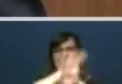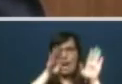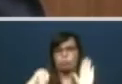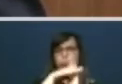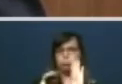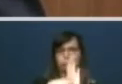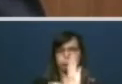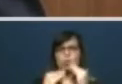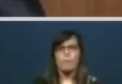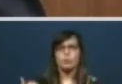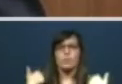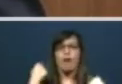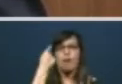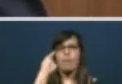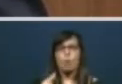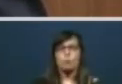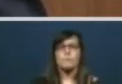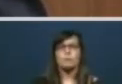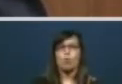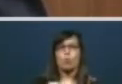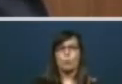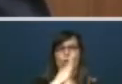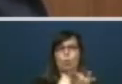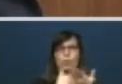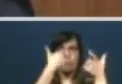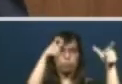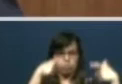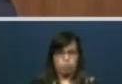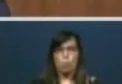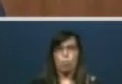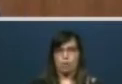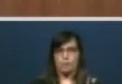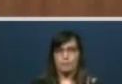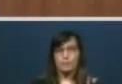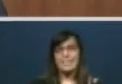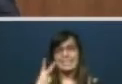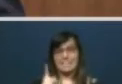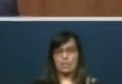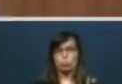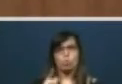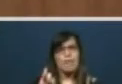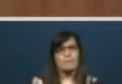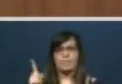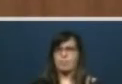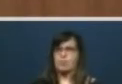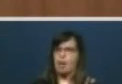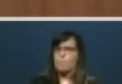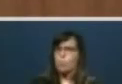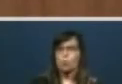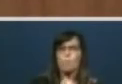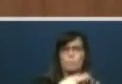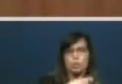de los distintos niveles territoriales del gobierno y segundo que se cuente para ello con un respaldo político y social